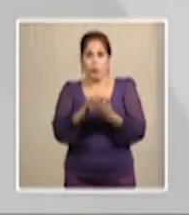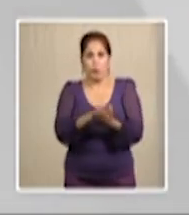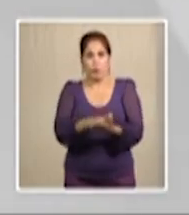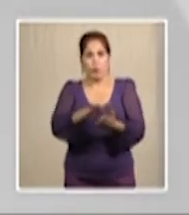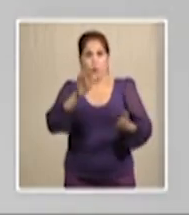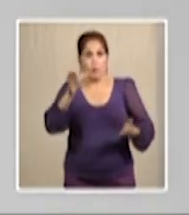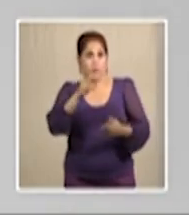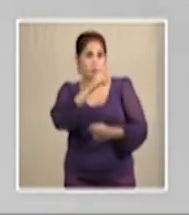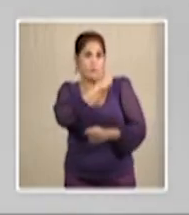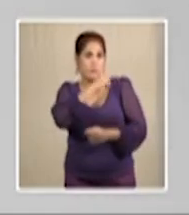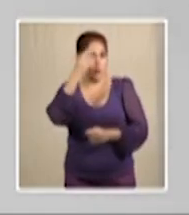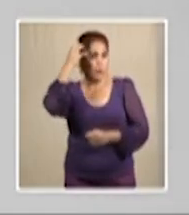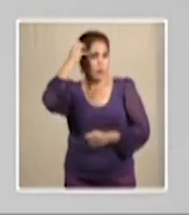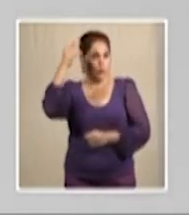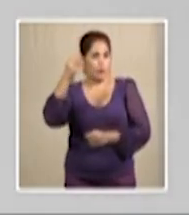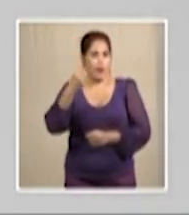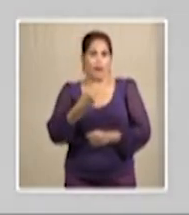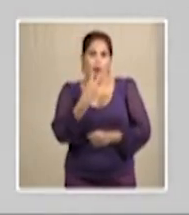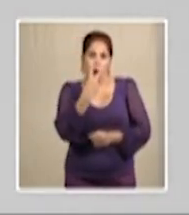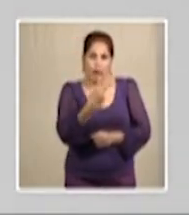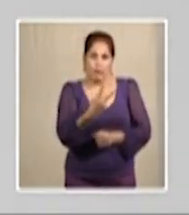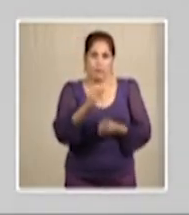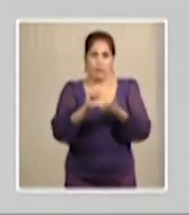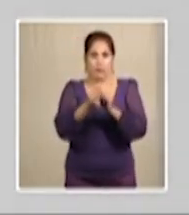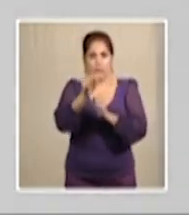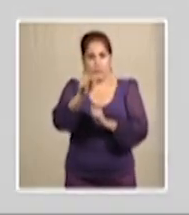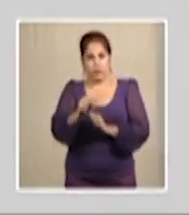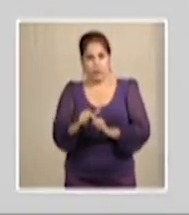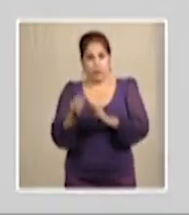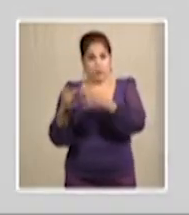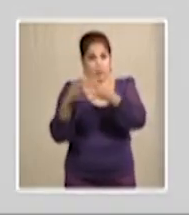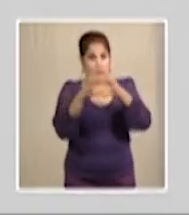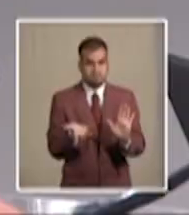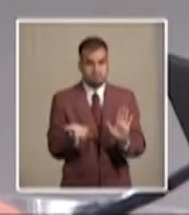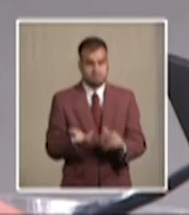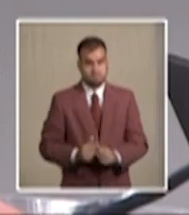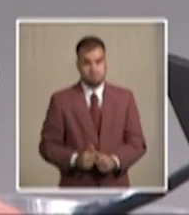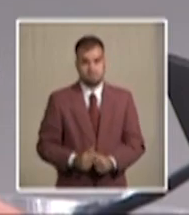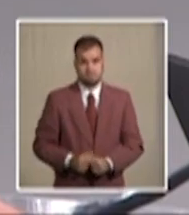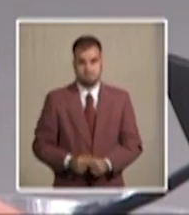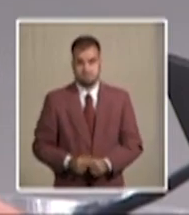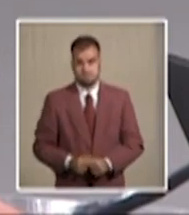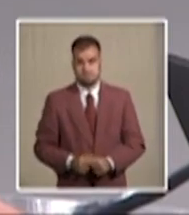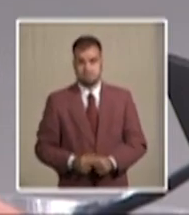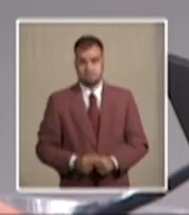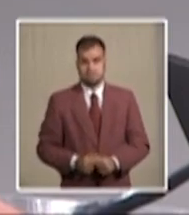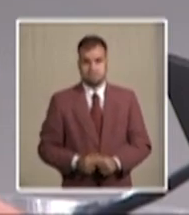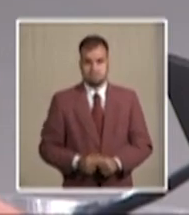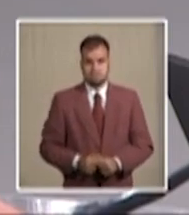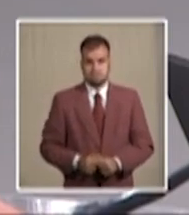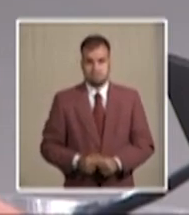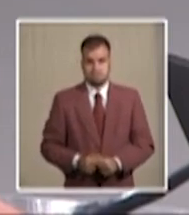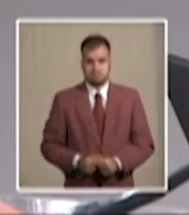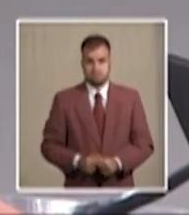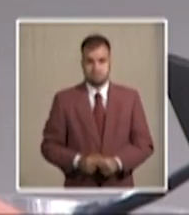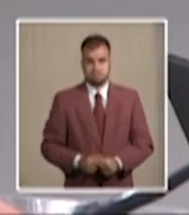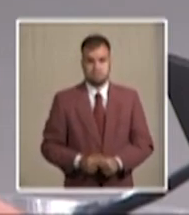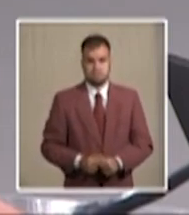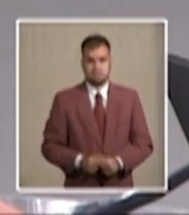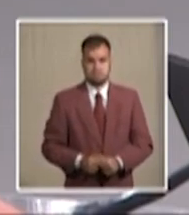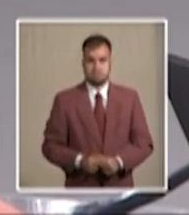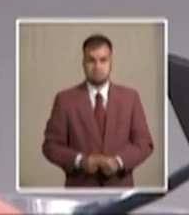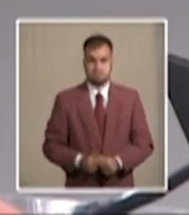salud y vacunación de las ruedas entre otros temas teniendo en cuenta también que los resultados